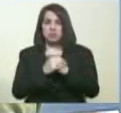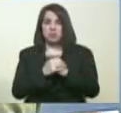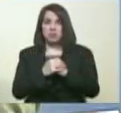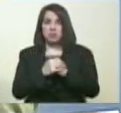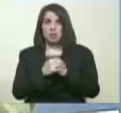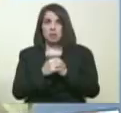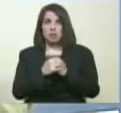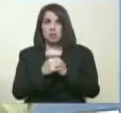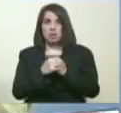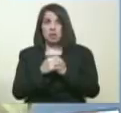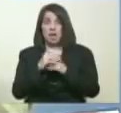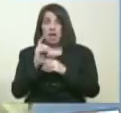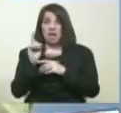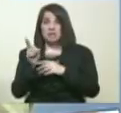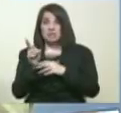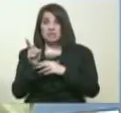Turquía,